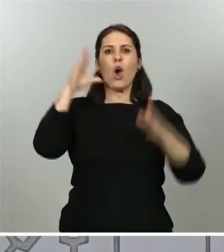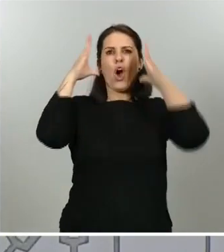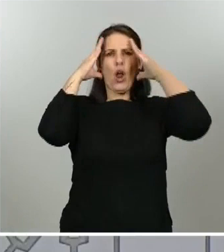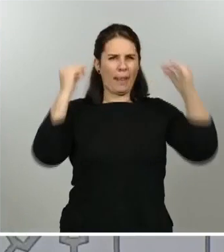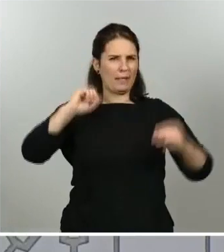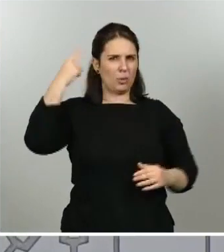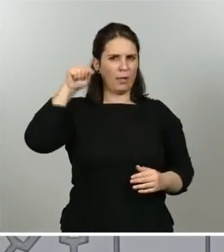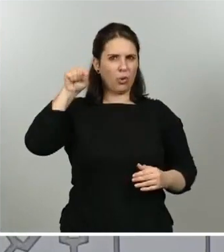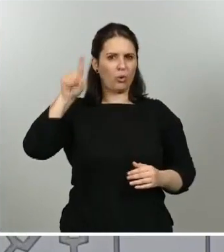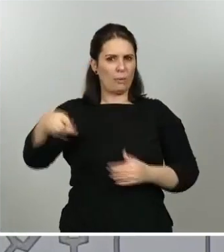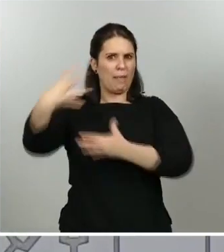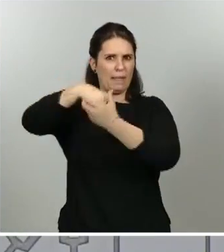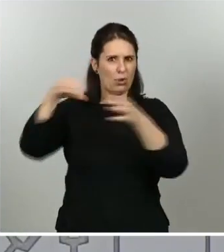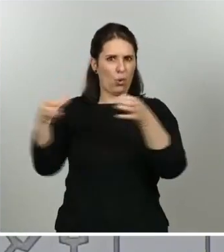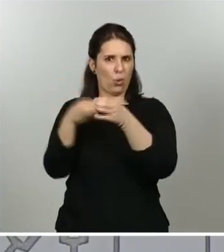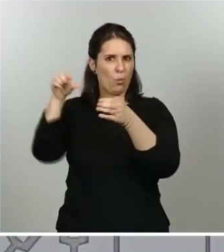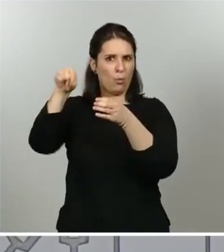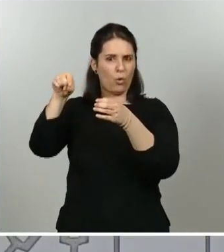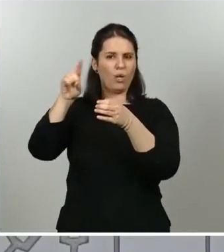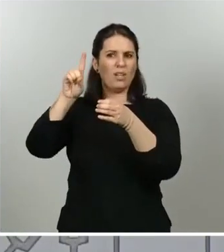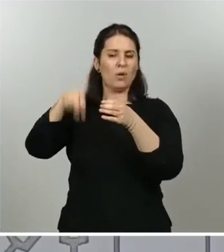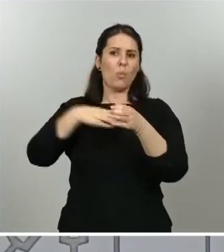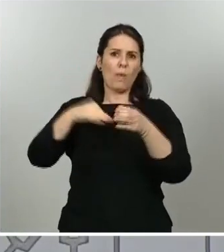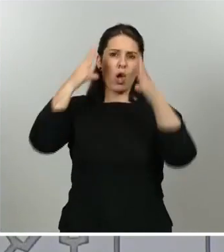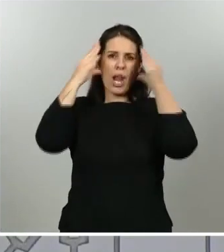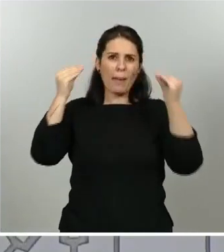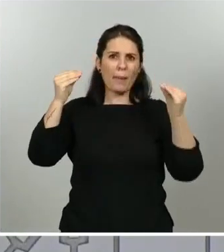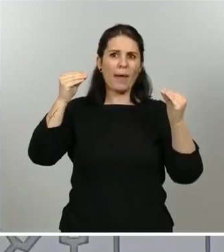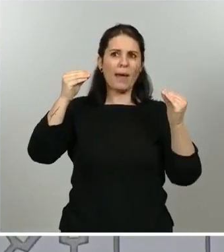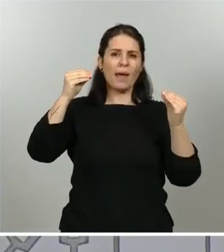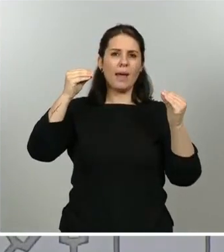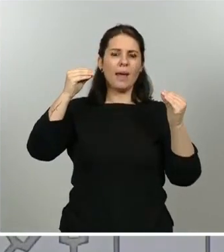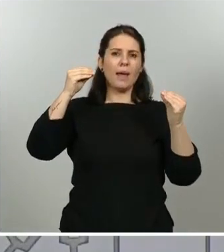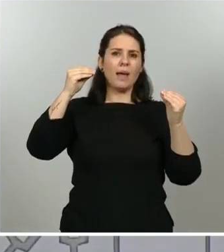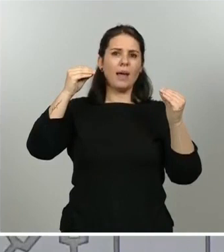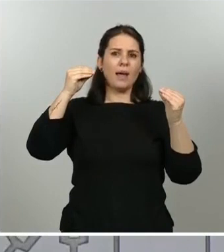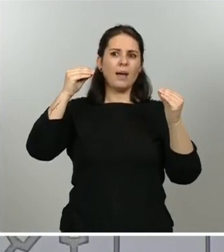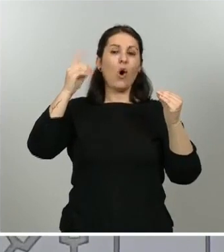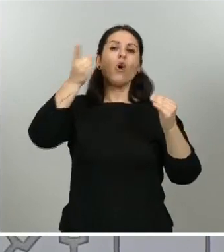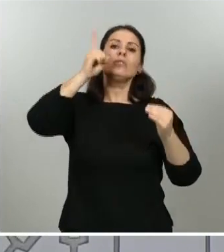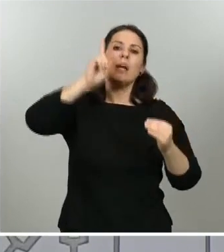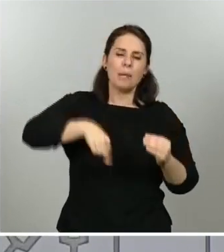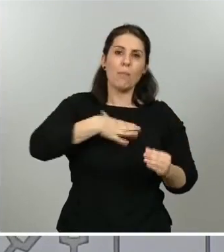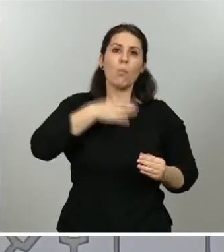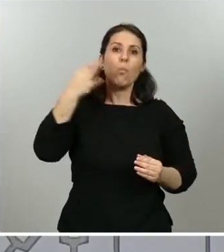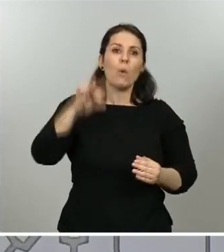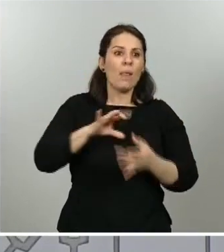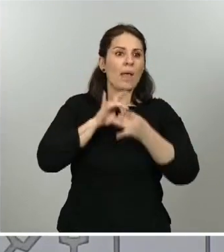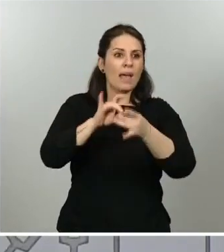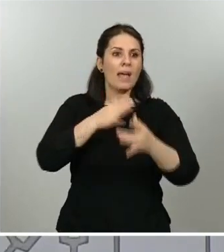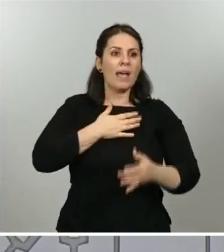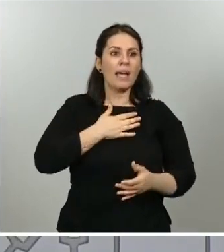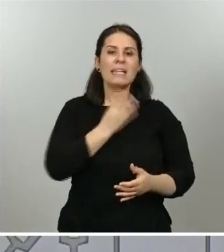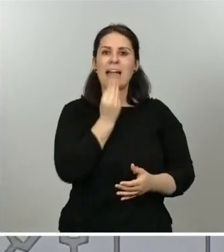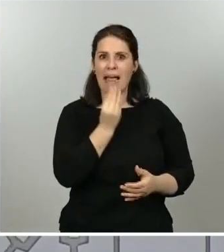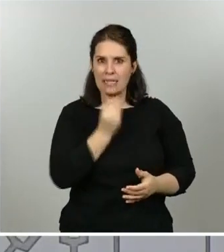este grupo, a los Países Bajos o a Israel. Son países con menor número de población, por lo tanto